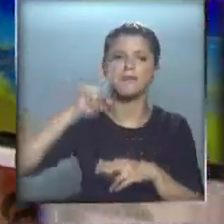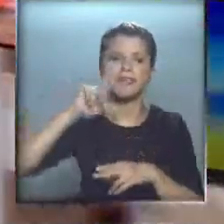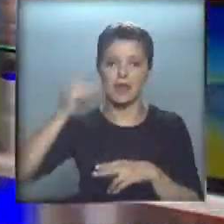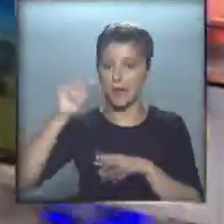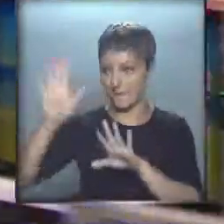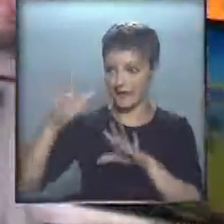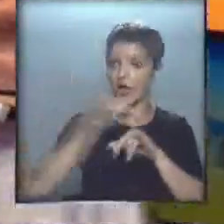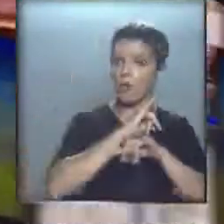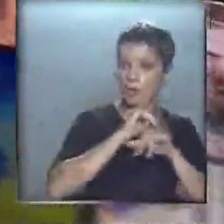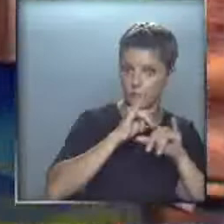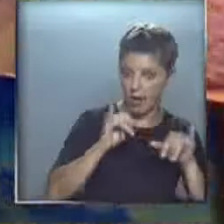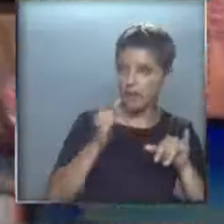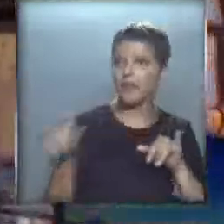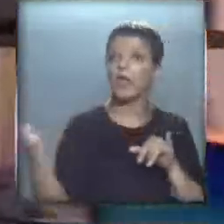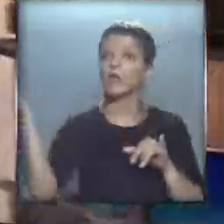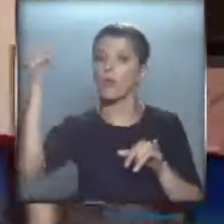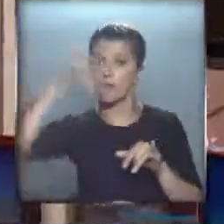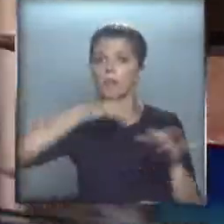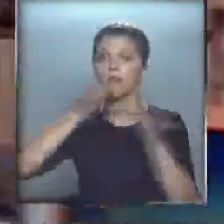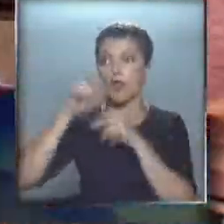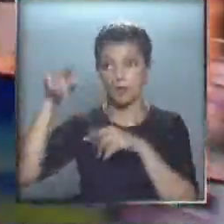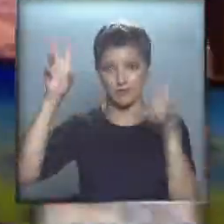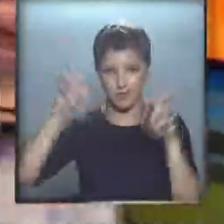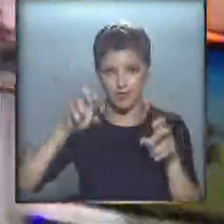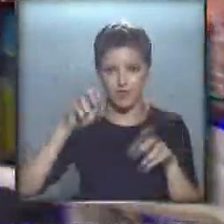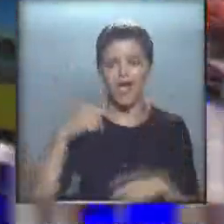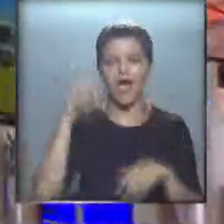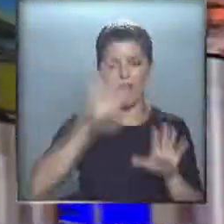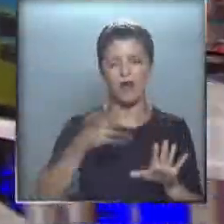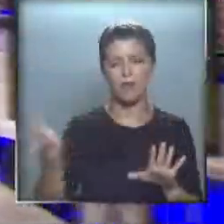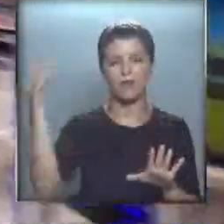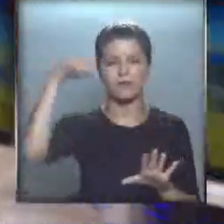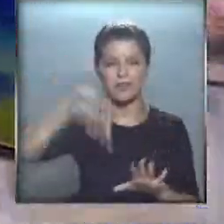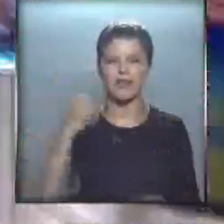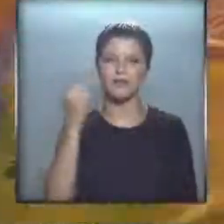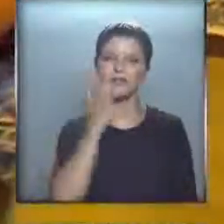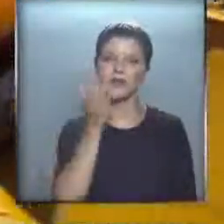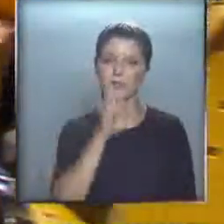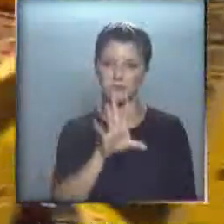vamos a hablar de los boliches también, a ver qué pasa en los boliches. Nos vamos a ver en un ratito nomás aquí en Una Tarde Cualquiera.